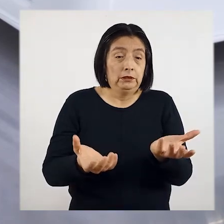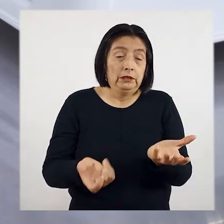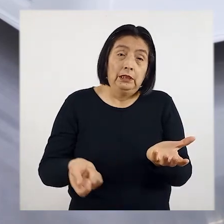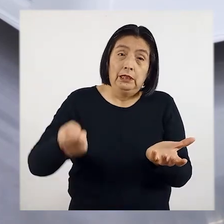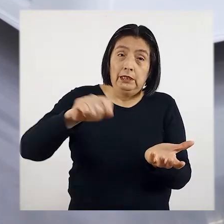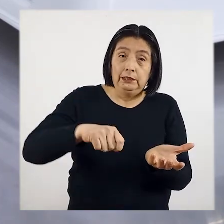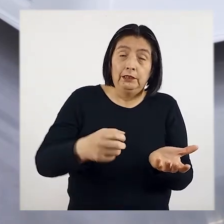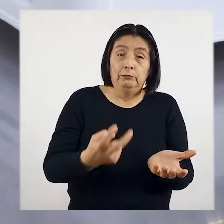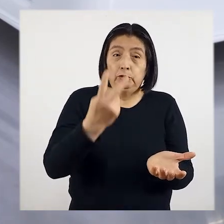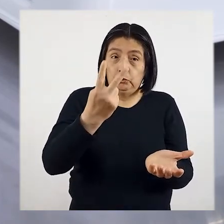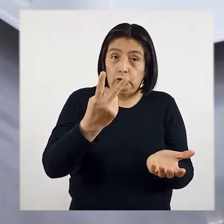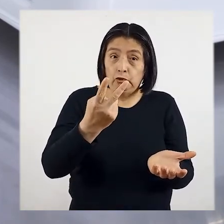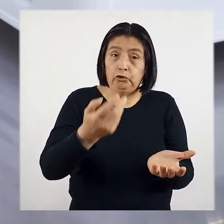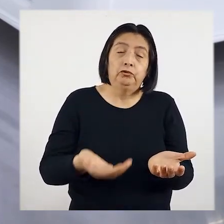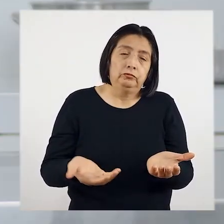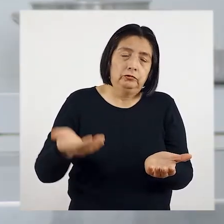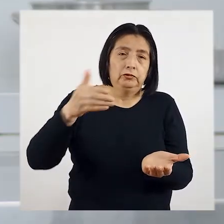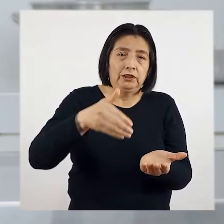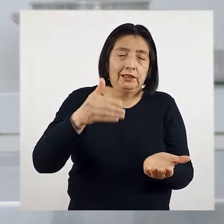Agregamos 2 cucharadas de vaso.